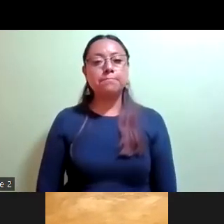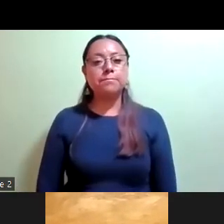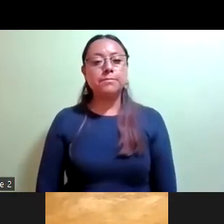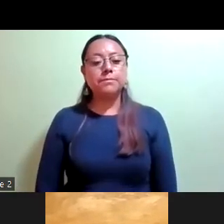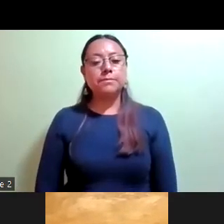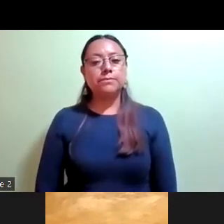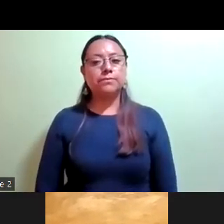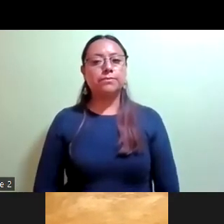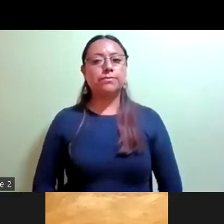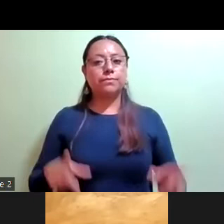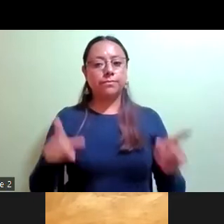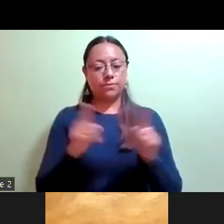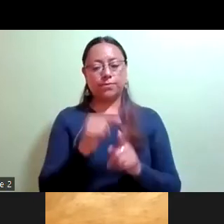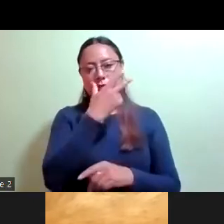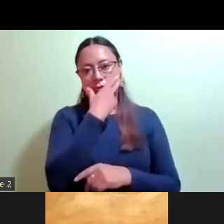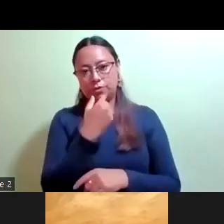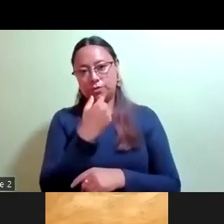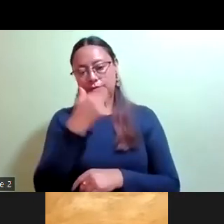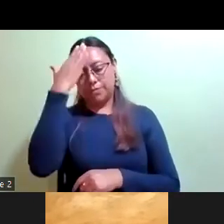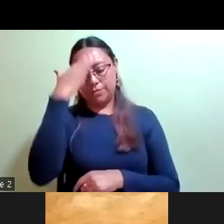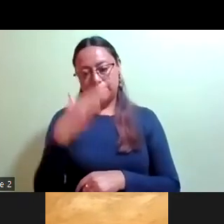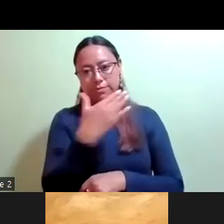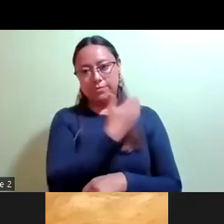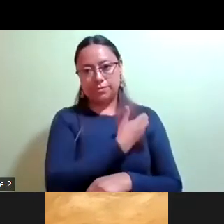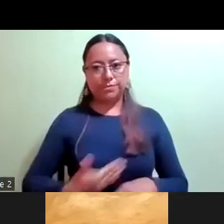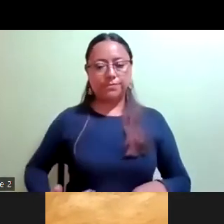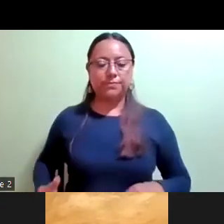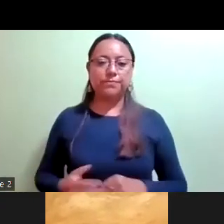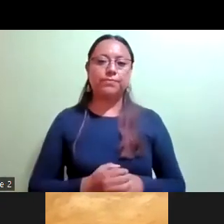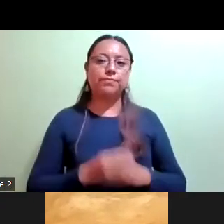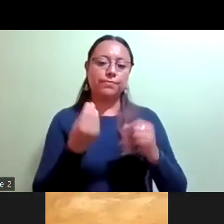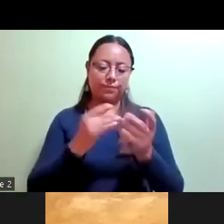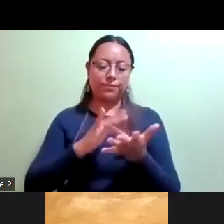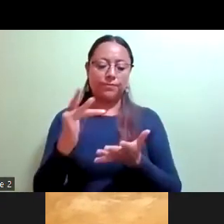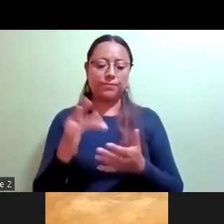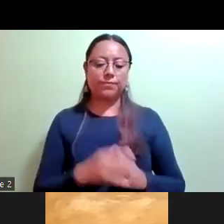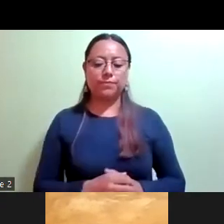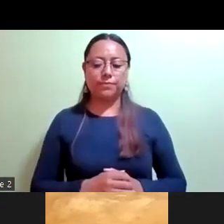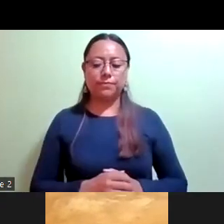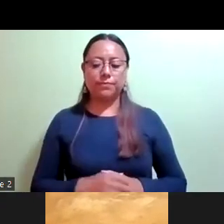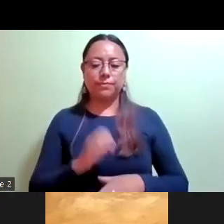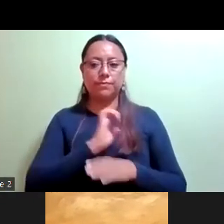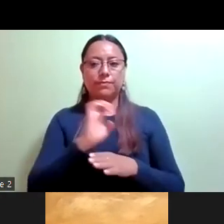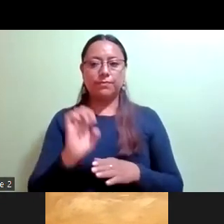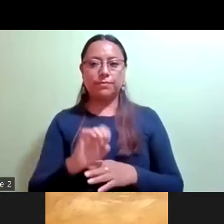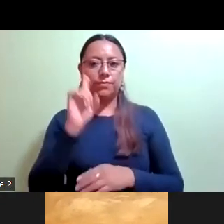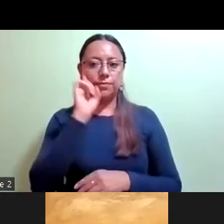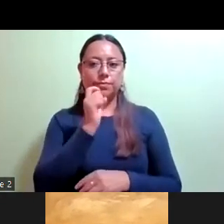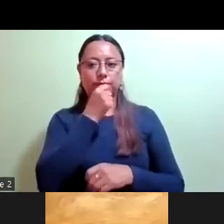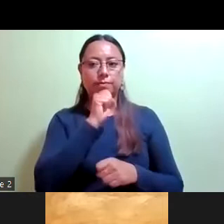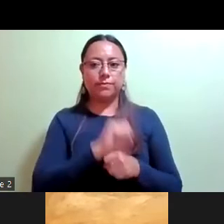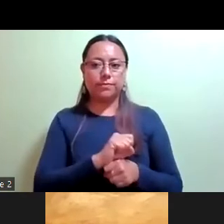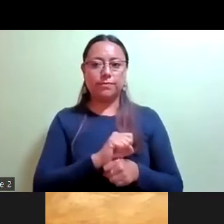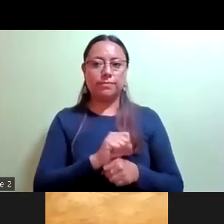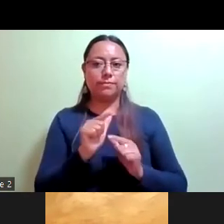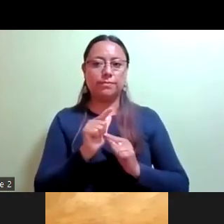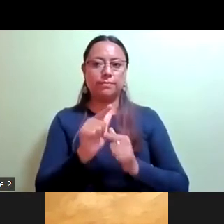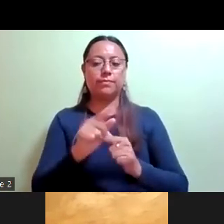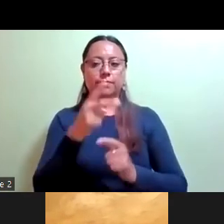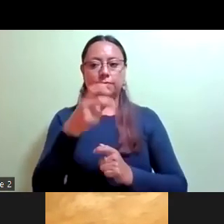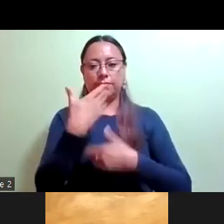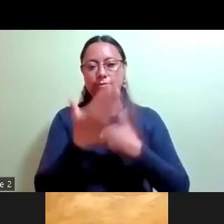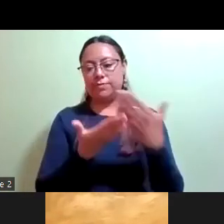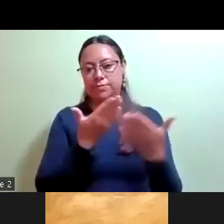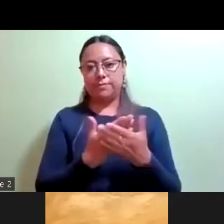¿Es cuánto, señor presidente? Muchas gracias. Continúe, secretaria, con la propuesta.